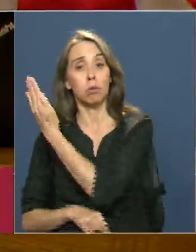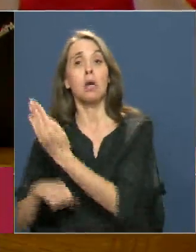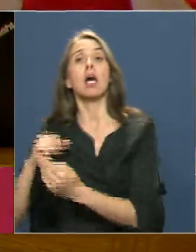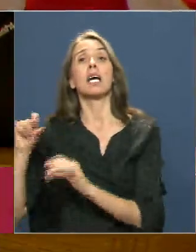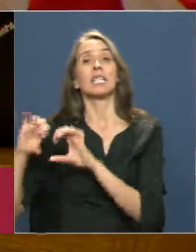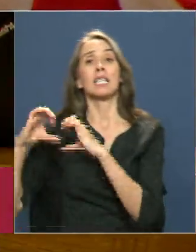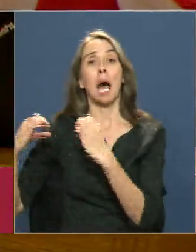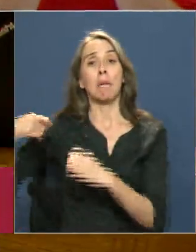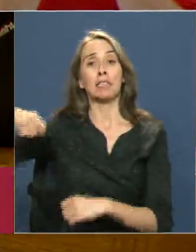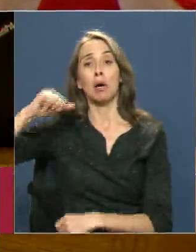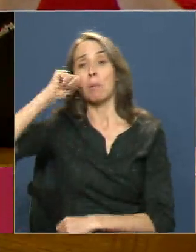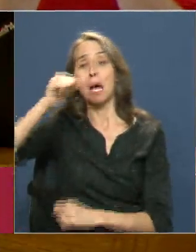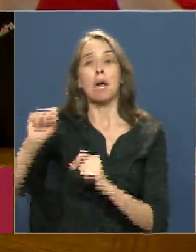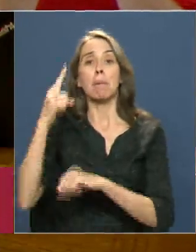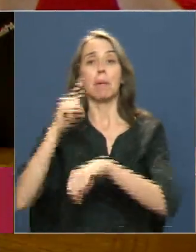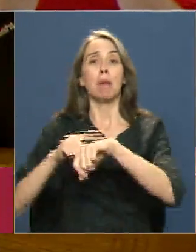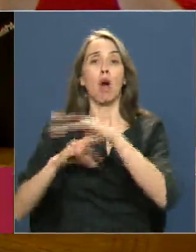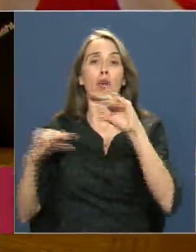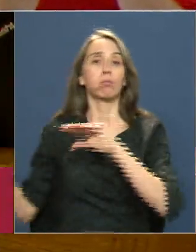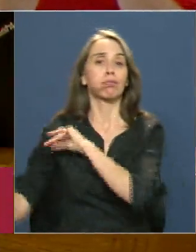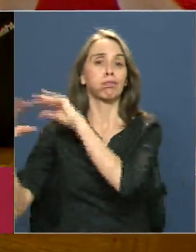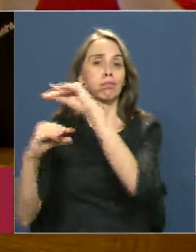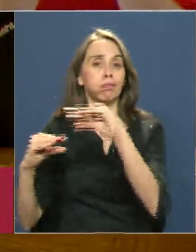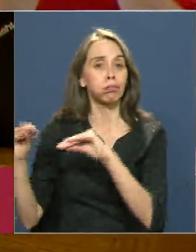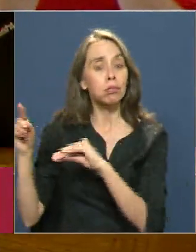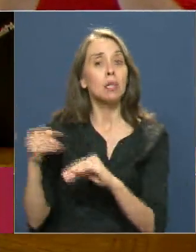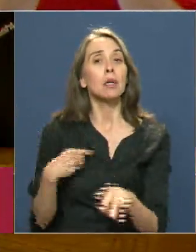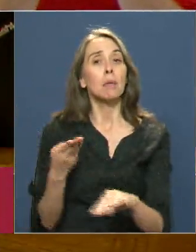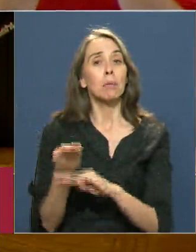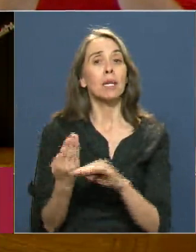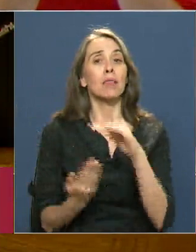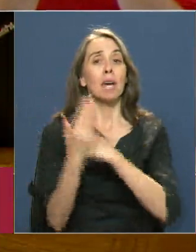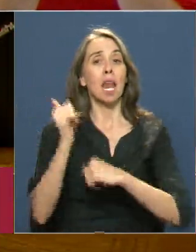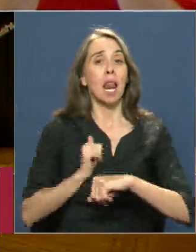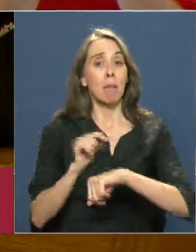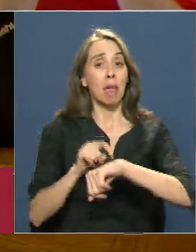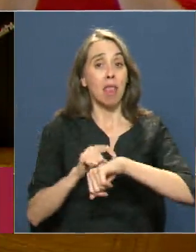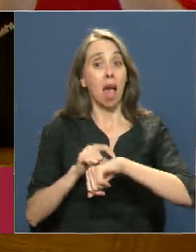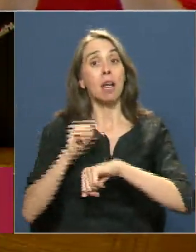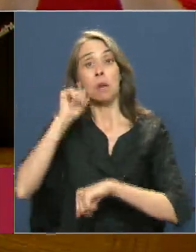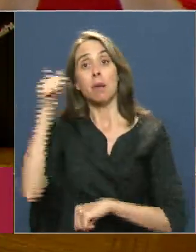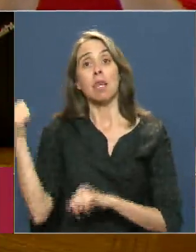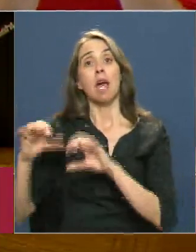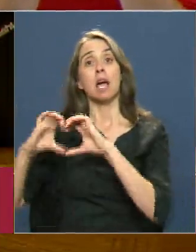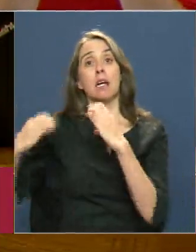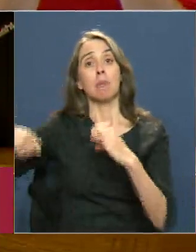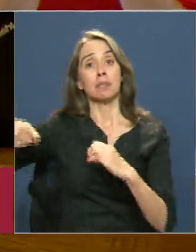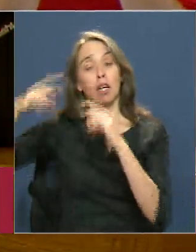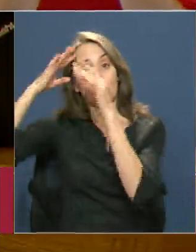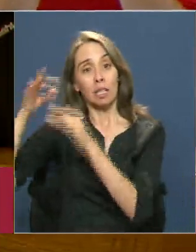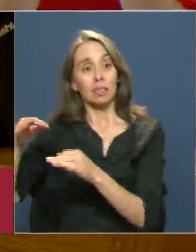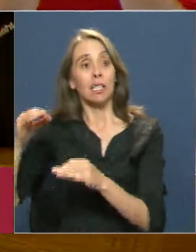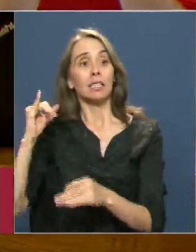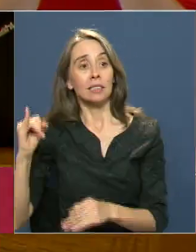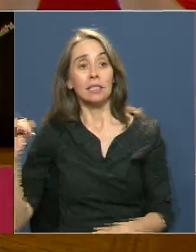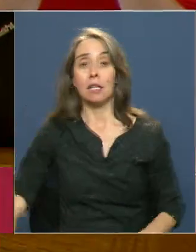primerísima hora. Lo que vamos a pedir es que lo resuelvan temprano en la mañana, porque si tienen que venir nosotros lo